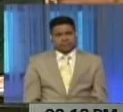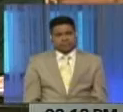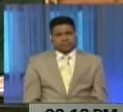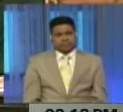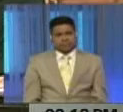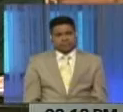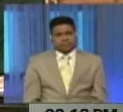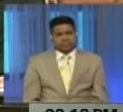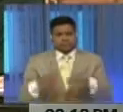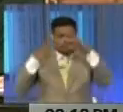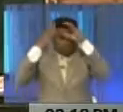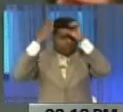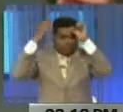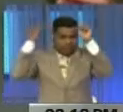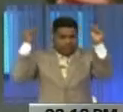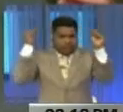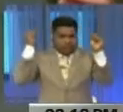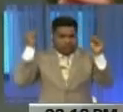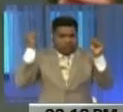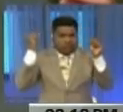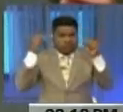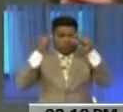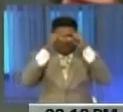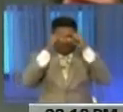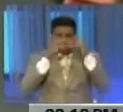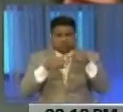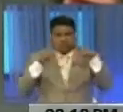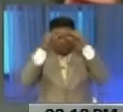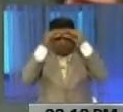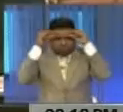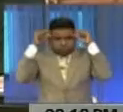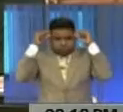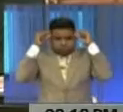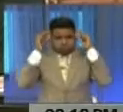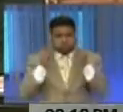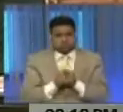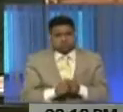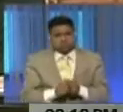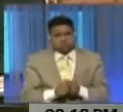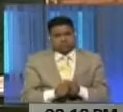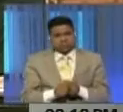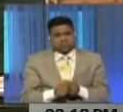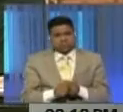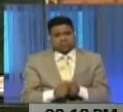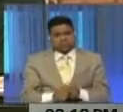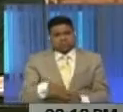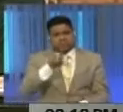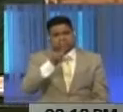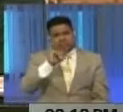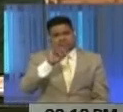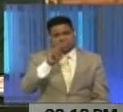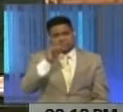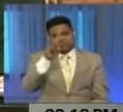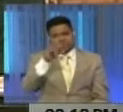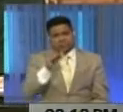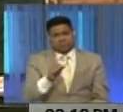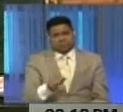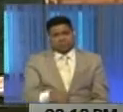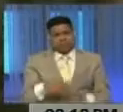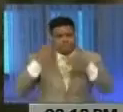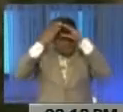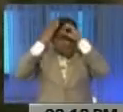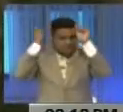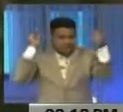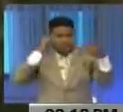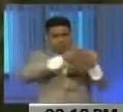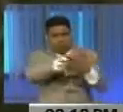a la embajadora de Palestina, Linda Sobet Ali, embajadora, a